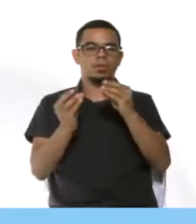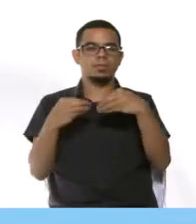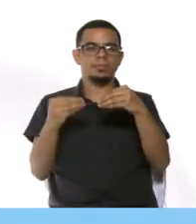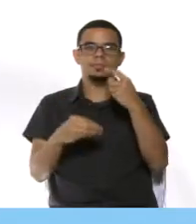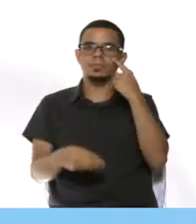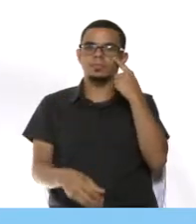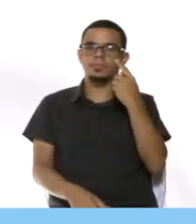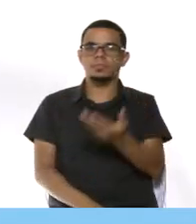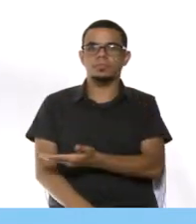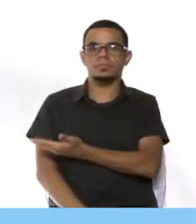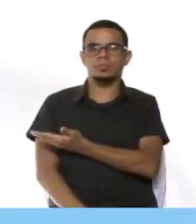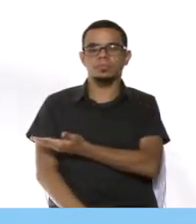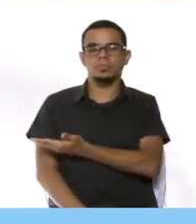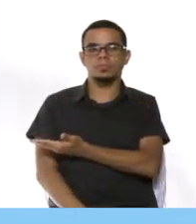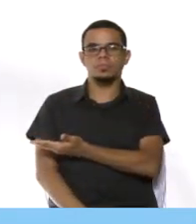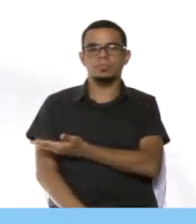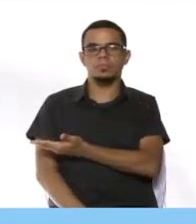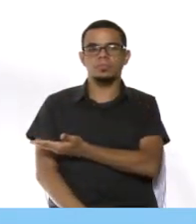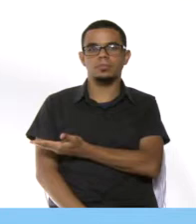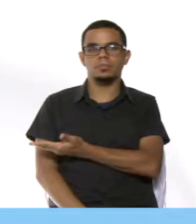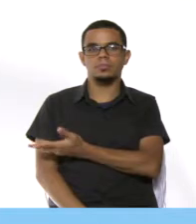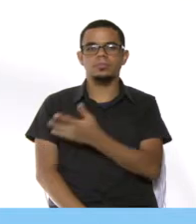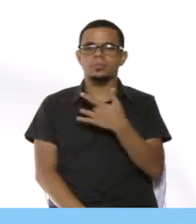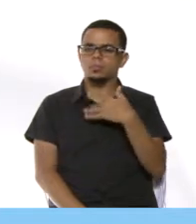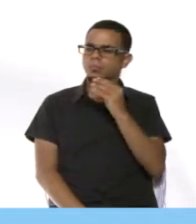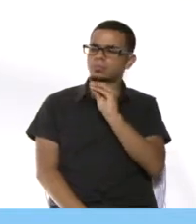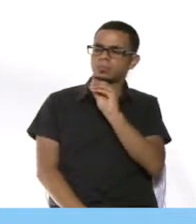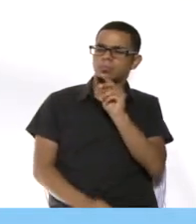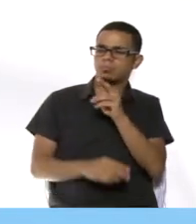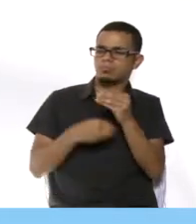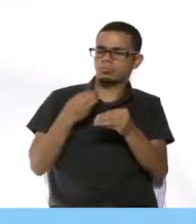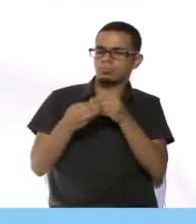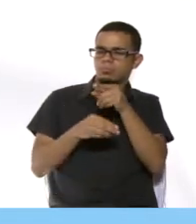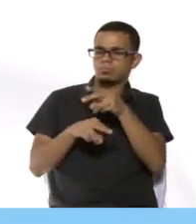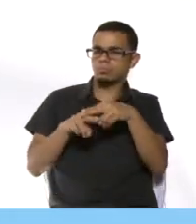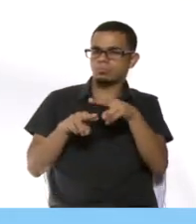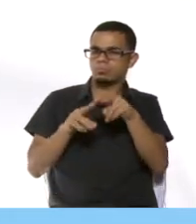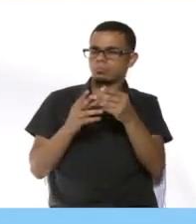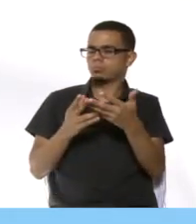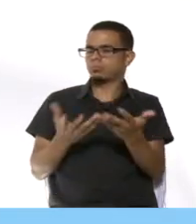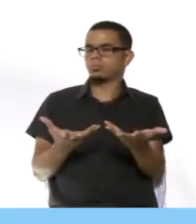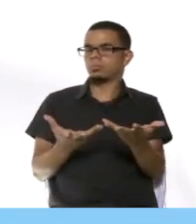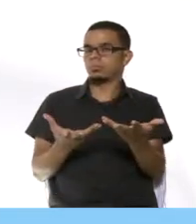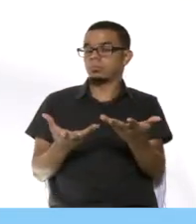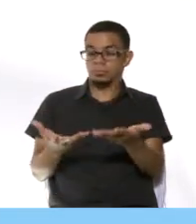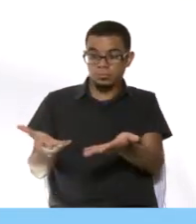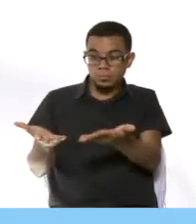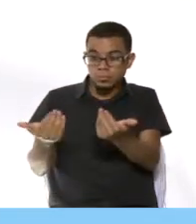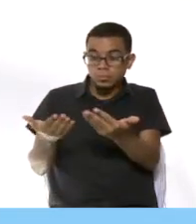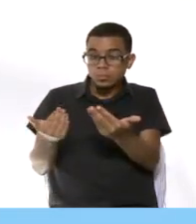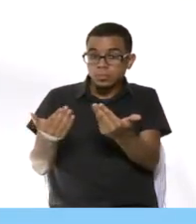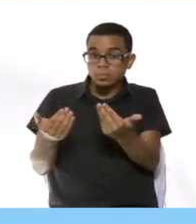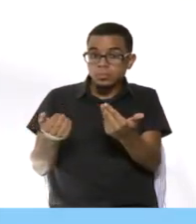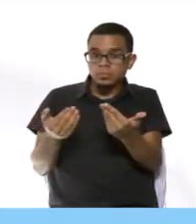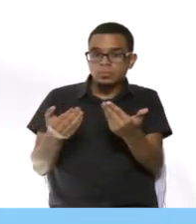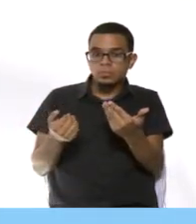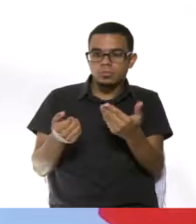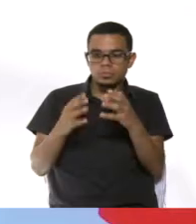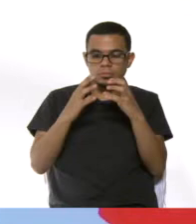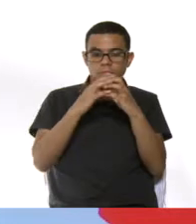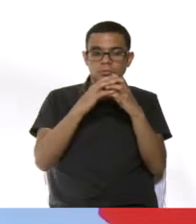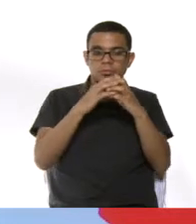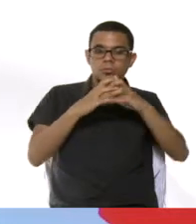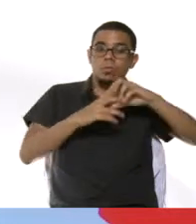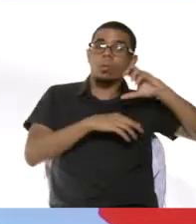hacer con nuestros niños y nuestras niñas que es viernes de diversión? Vamos a invitar a nuestras niñas y a nuestros niños a que